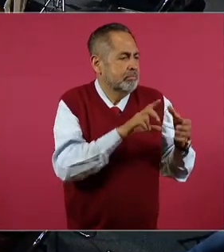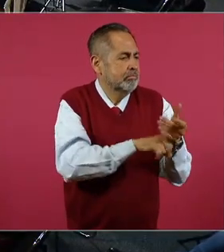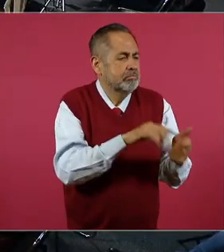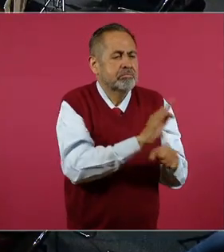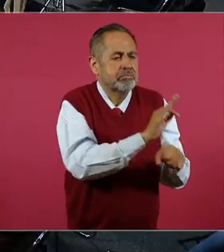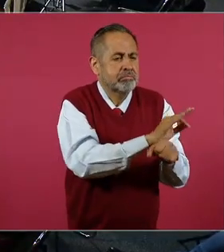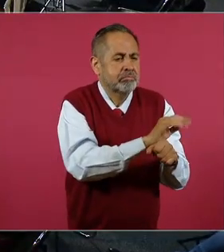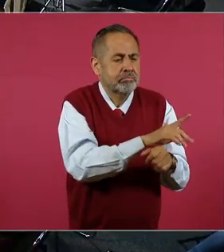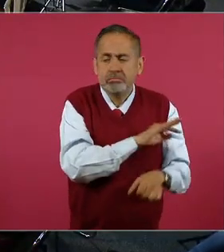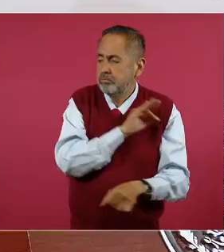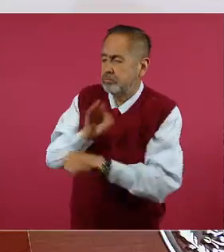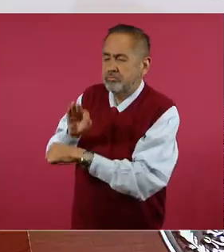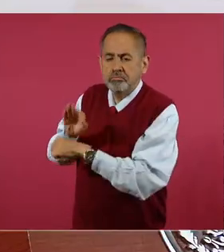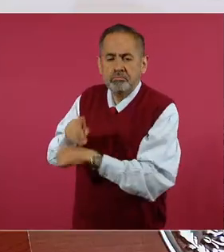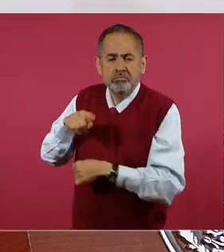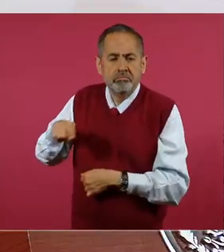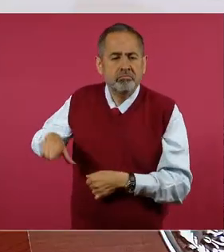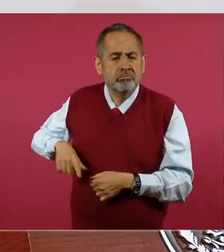no